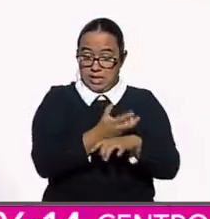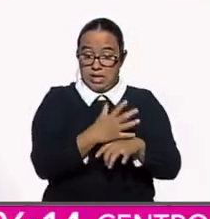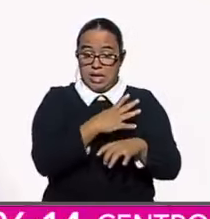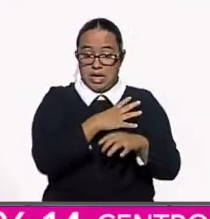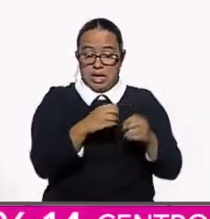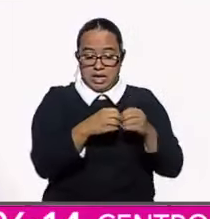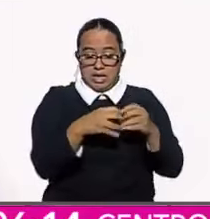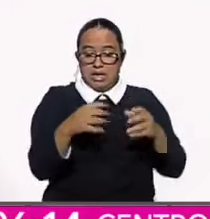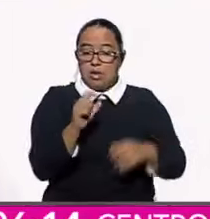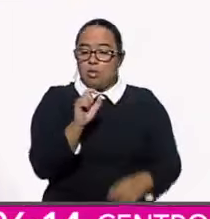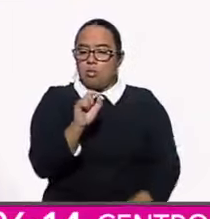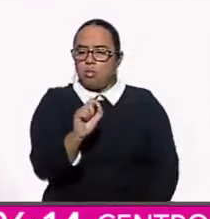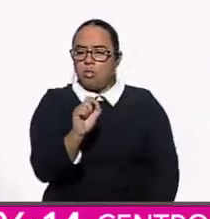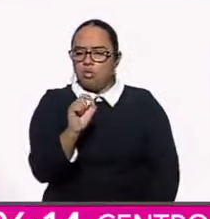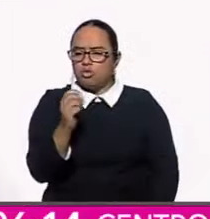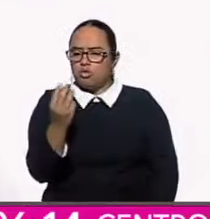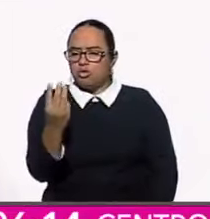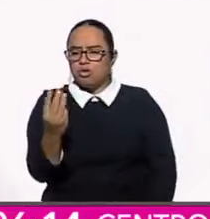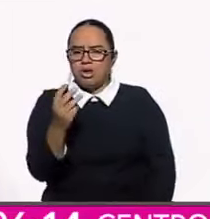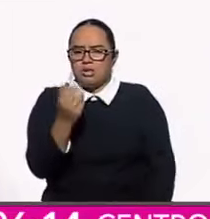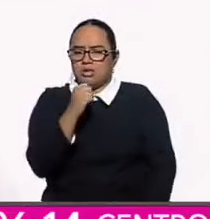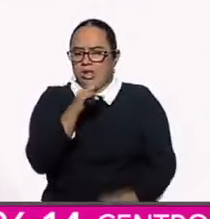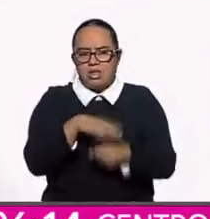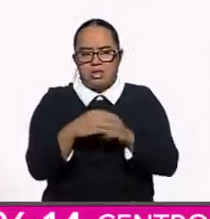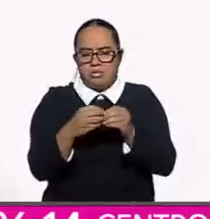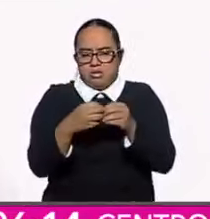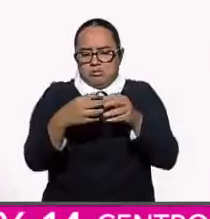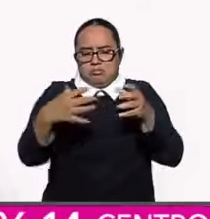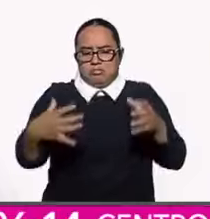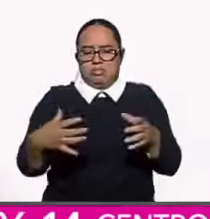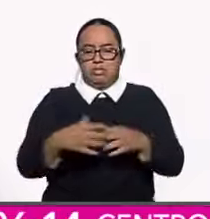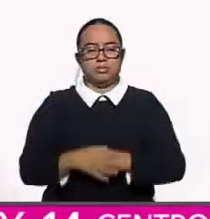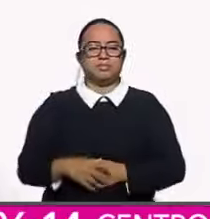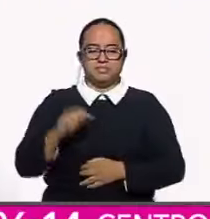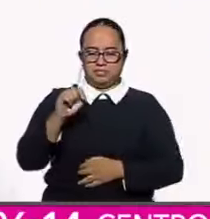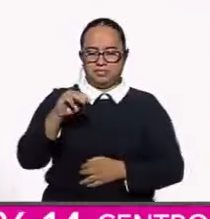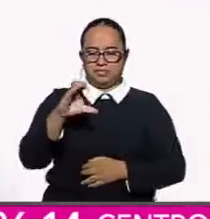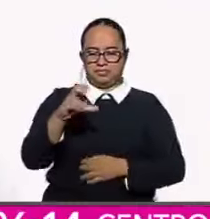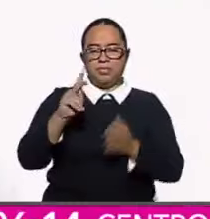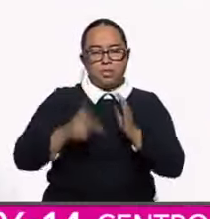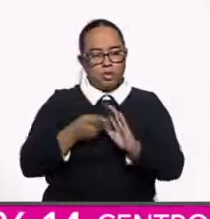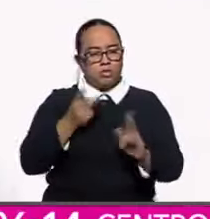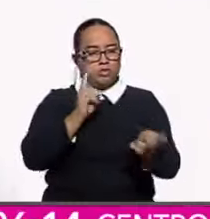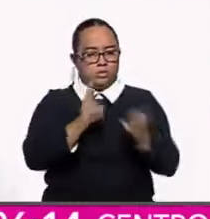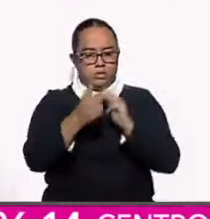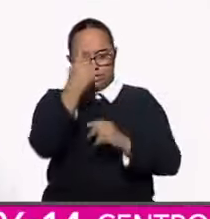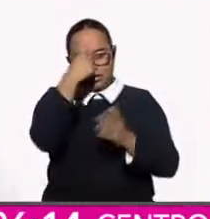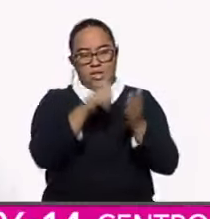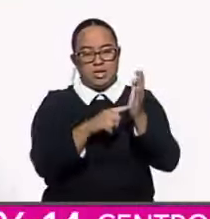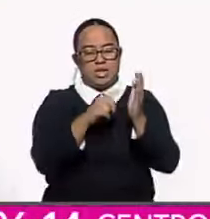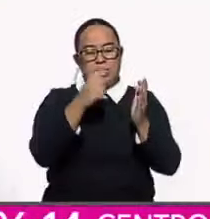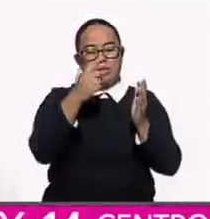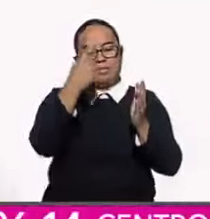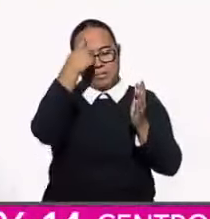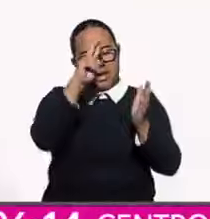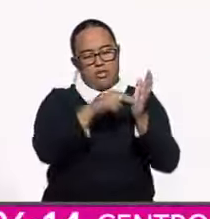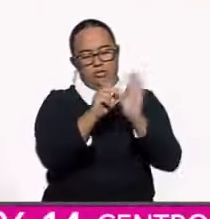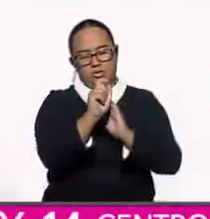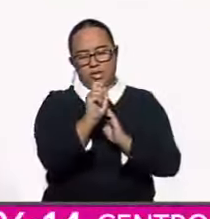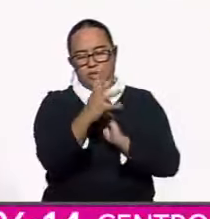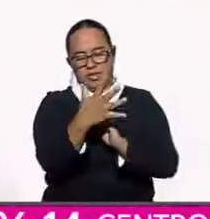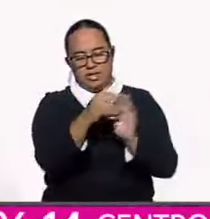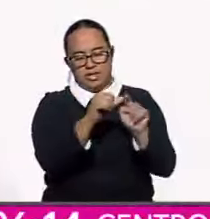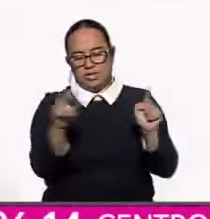demográfico de 0.3. Rumbo a la renegociación del T-MEC, prevista para 2025 y 2026,